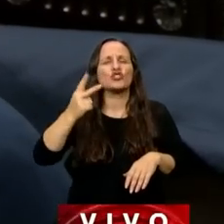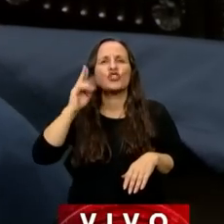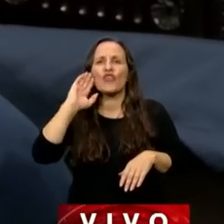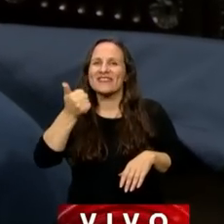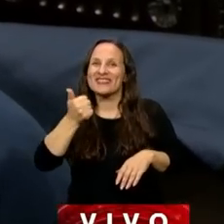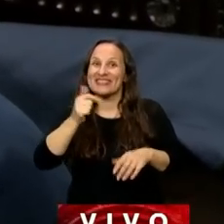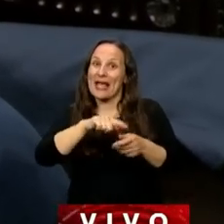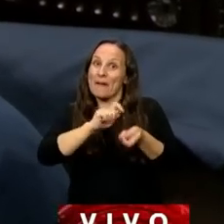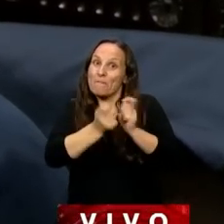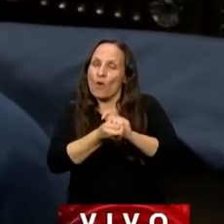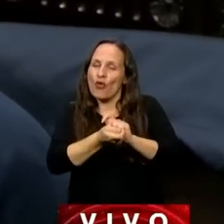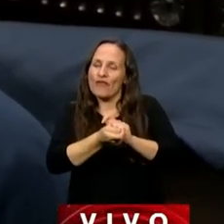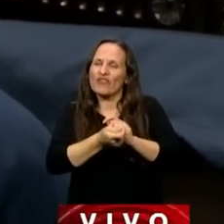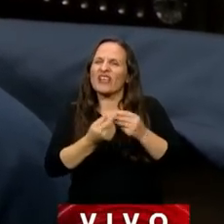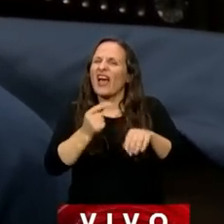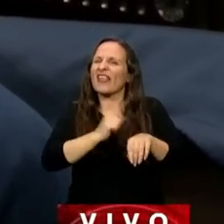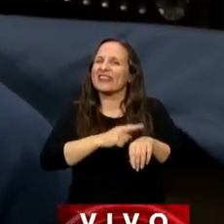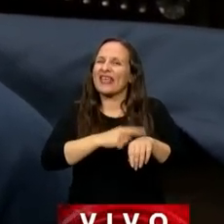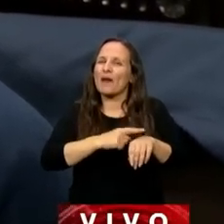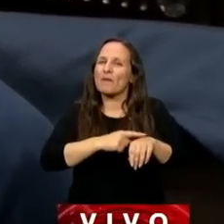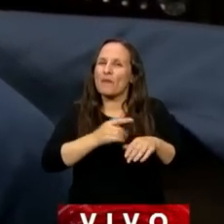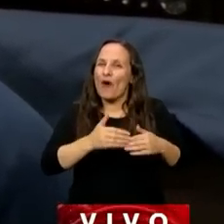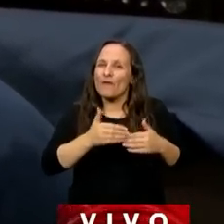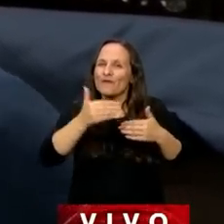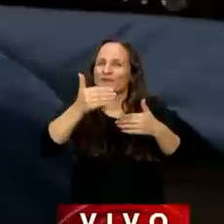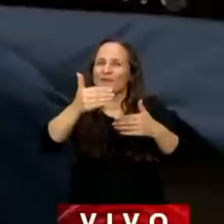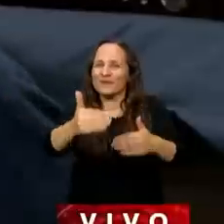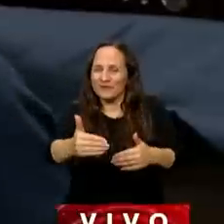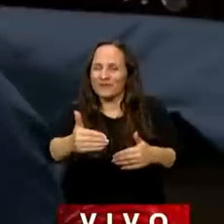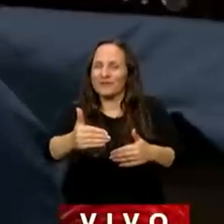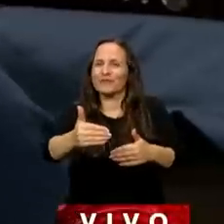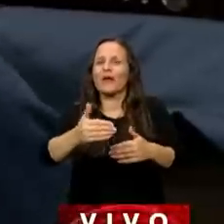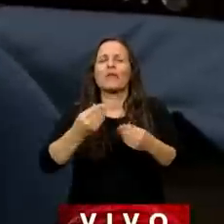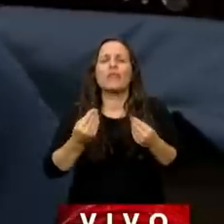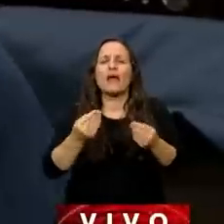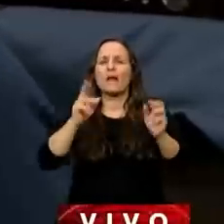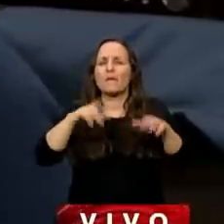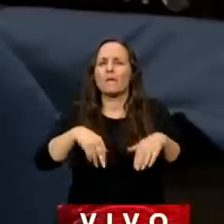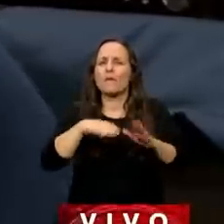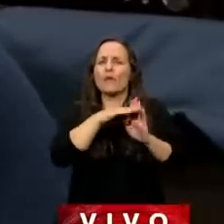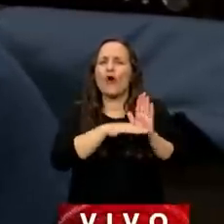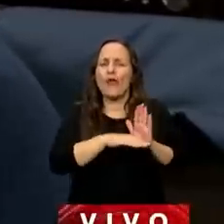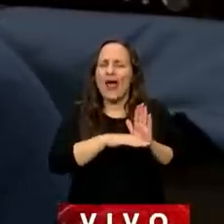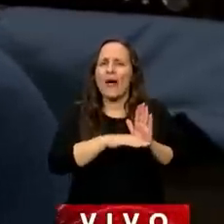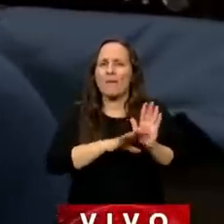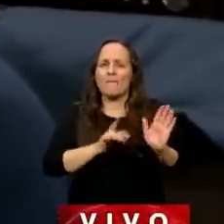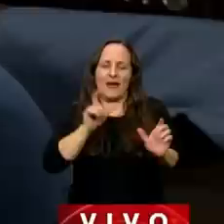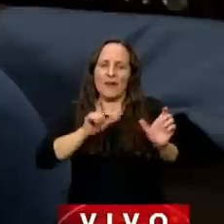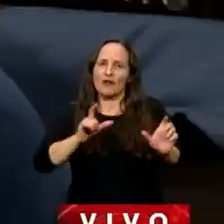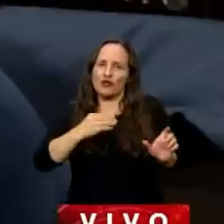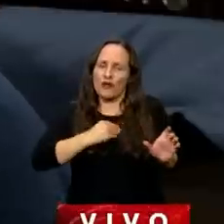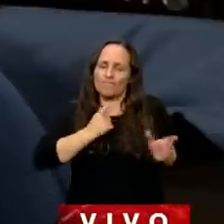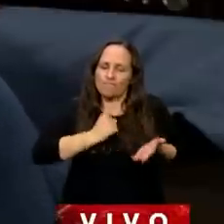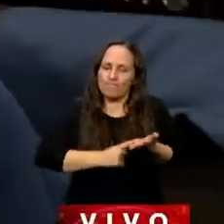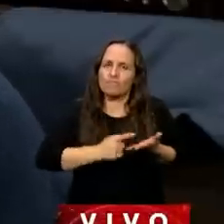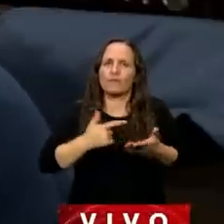26.216, extendiendo el periodo de entrada o continuidad en la vigencia del programa voluntario de entrega de